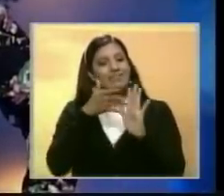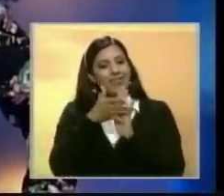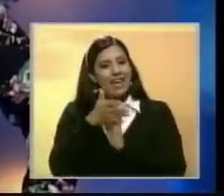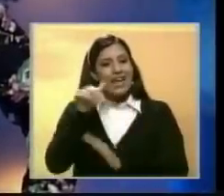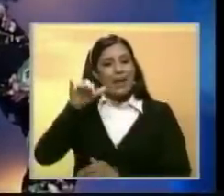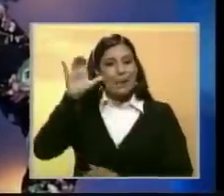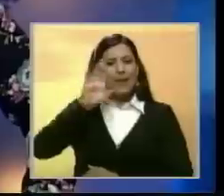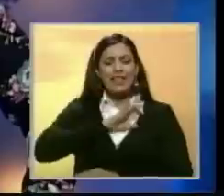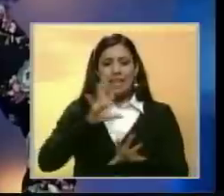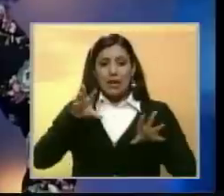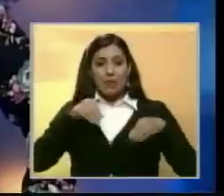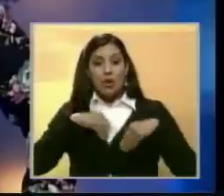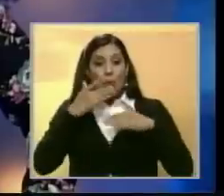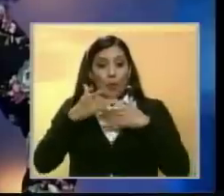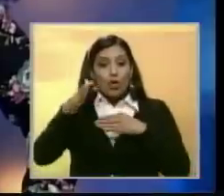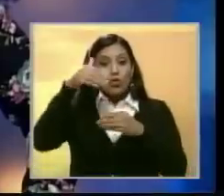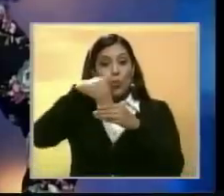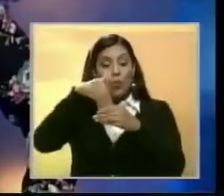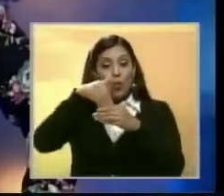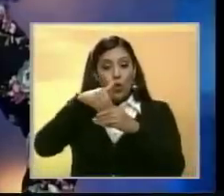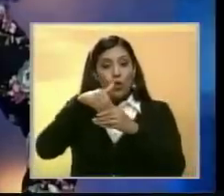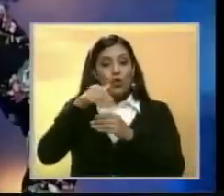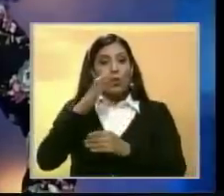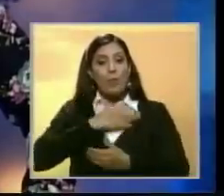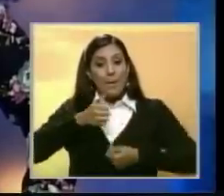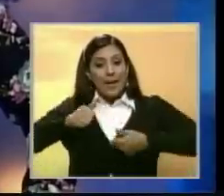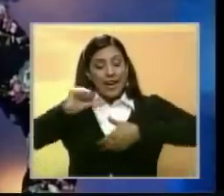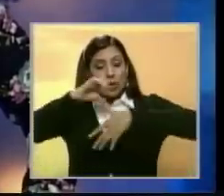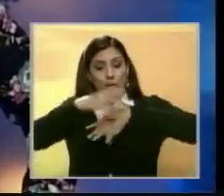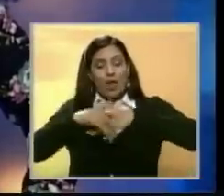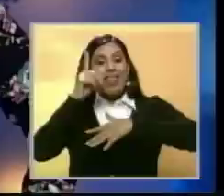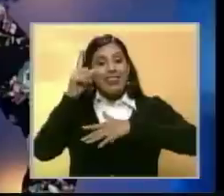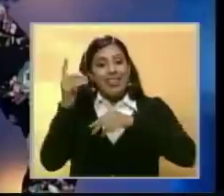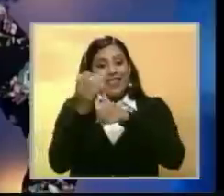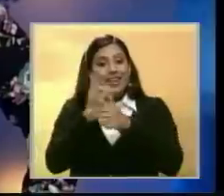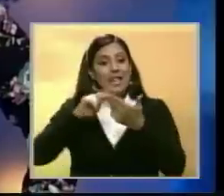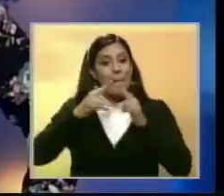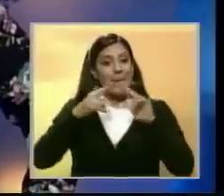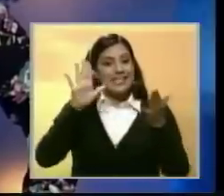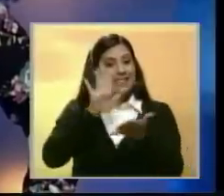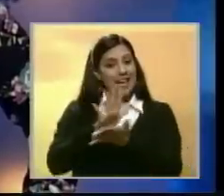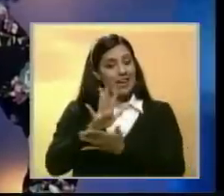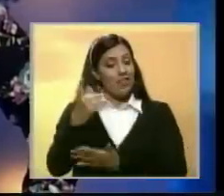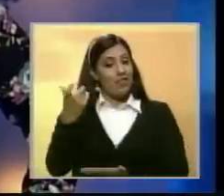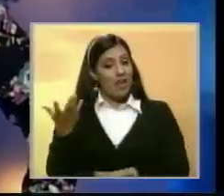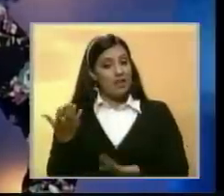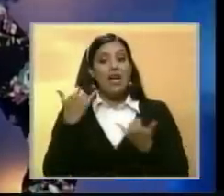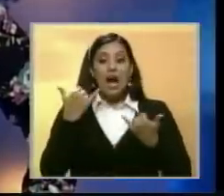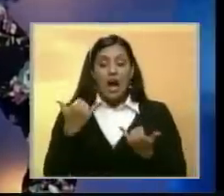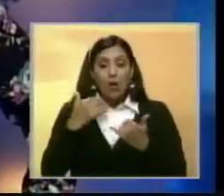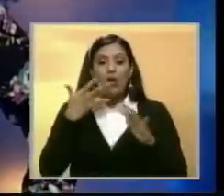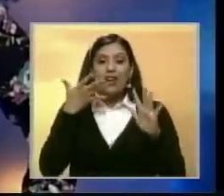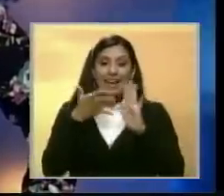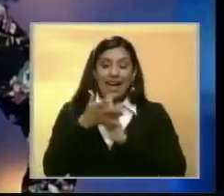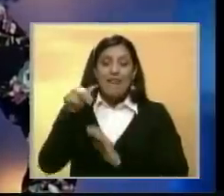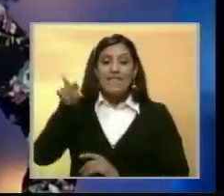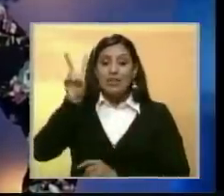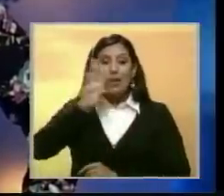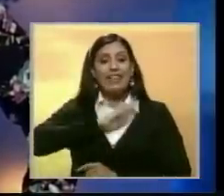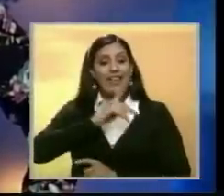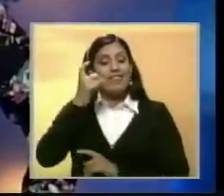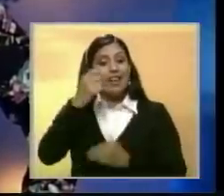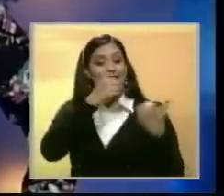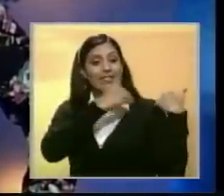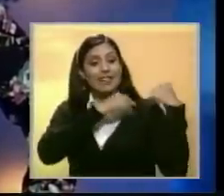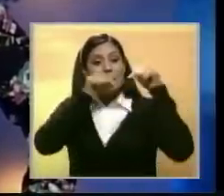la nación que asuma la próxima presidencia temporal del Mercosur debe encontrarse en paz y tranquilidad. Esto en el contexto de que Venezuela debería